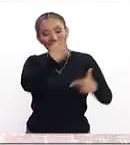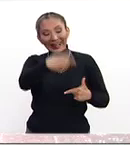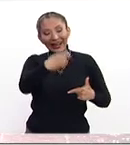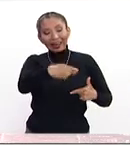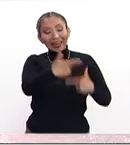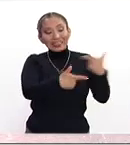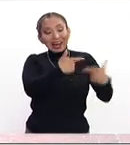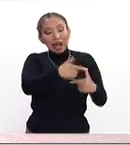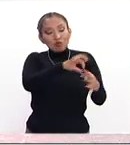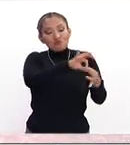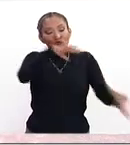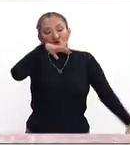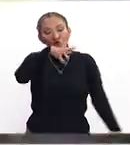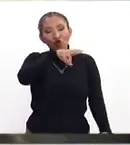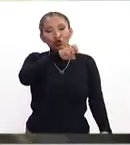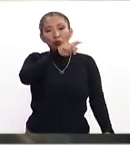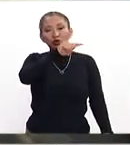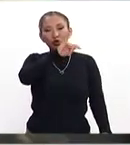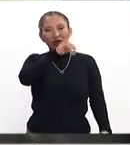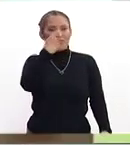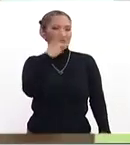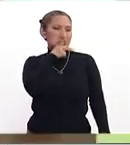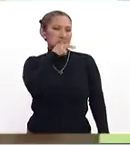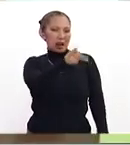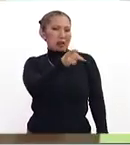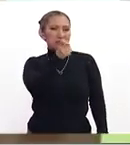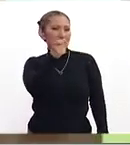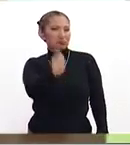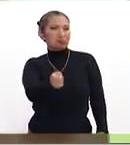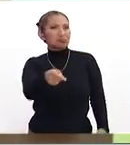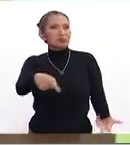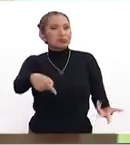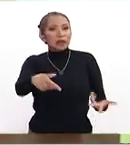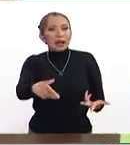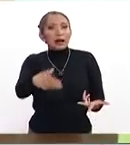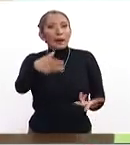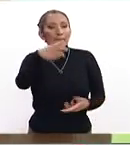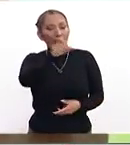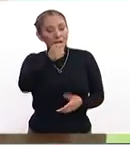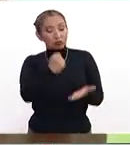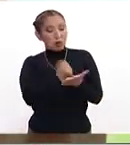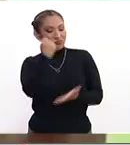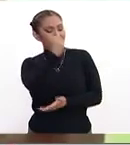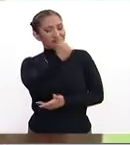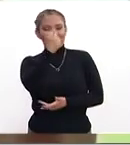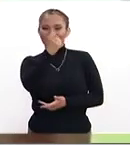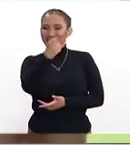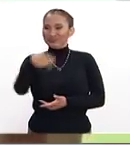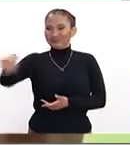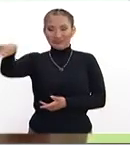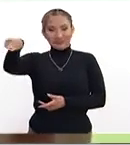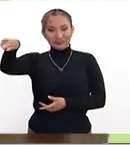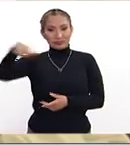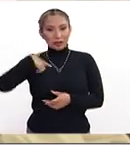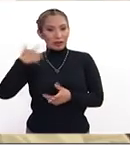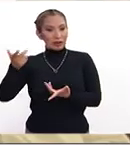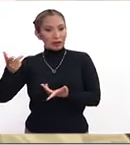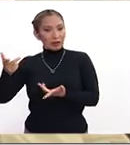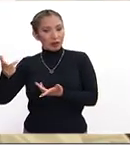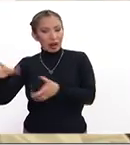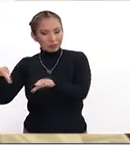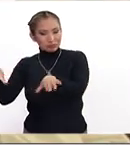la generación de la ruptura, sí, que es un término que con el que los bautizó, digamos, una